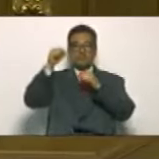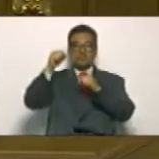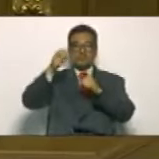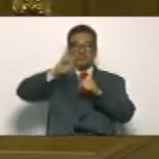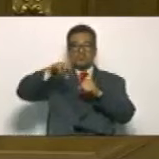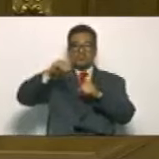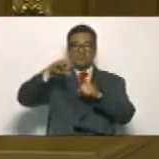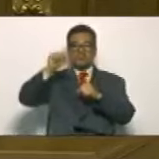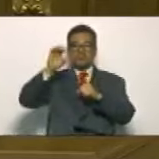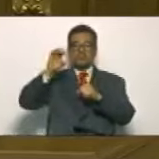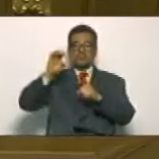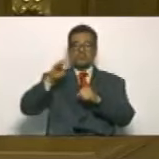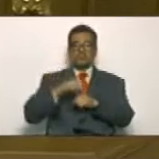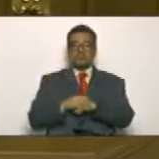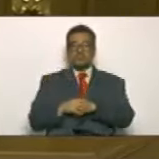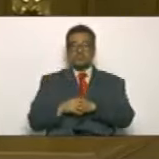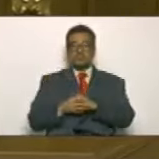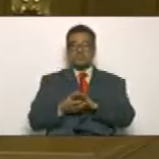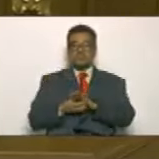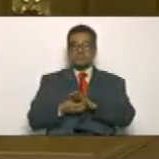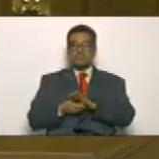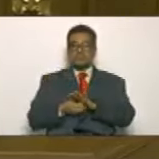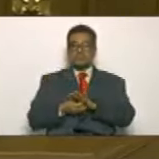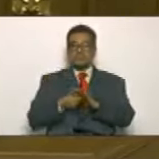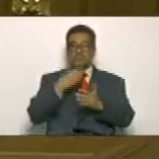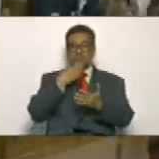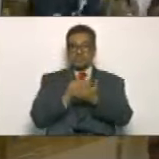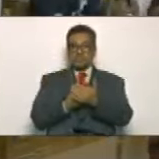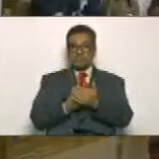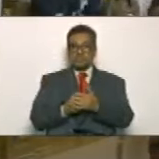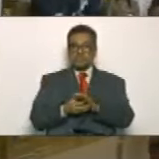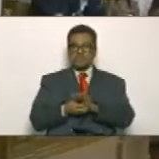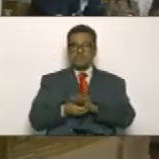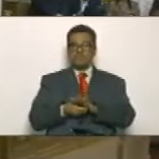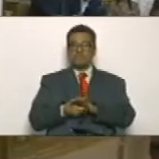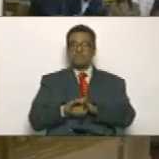Antonio José de Sucre! ¡Que viva! Muchas gracias.